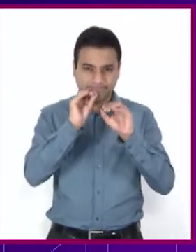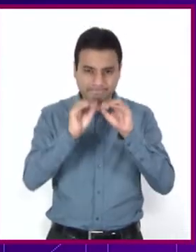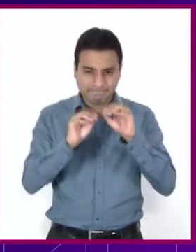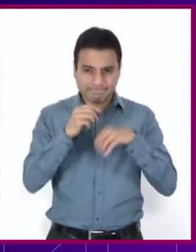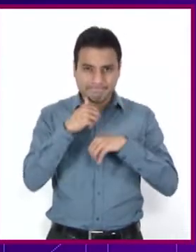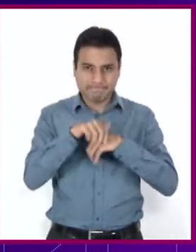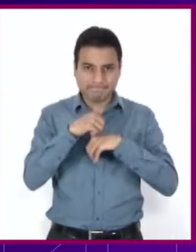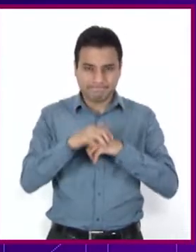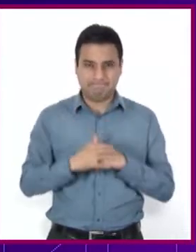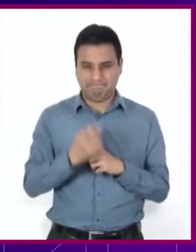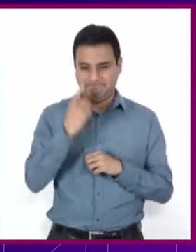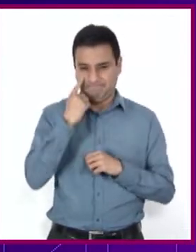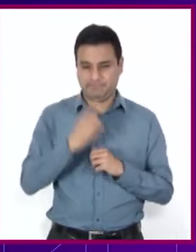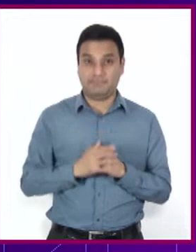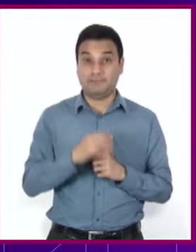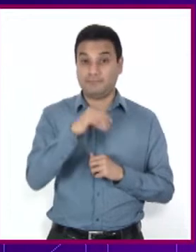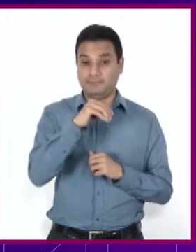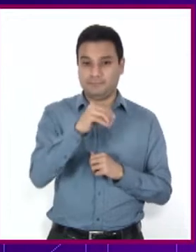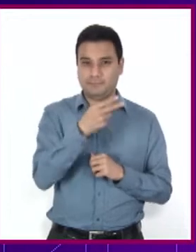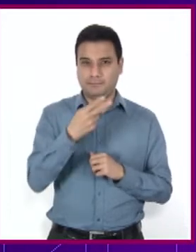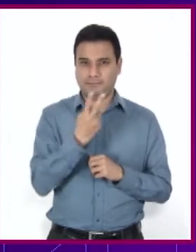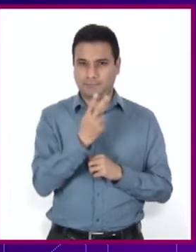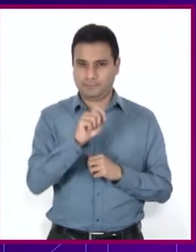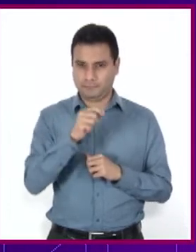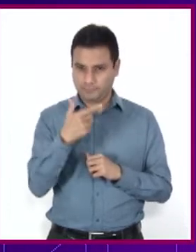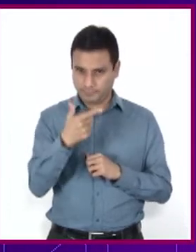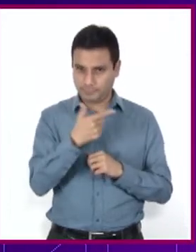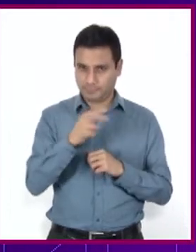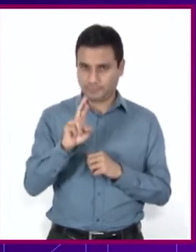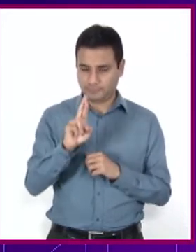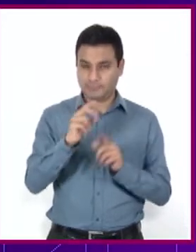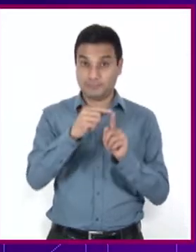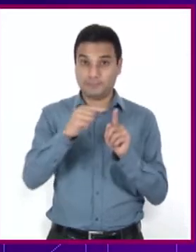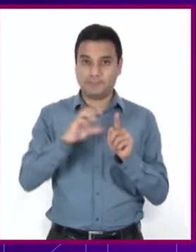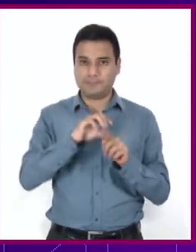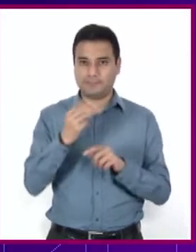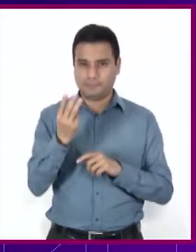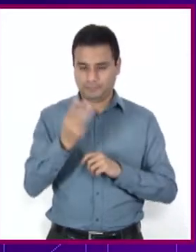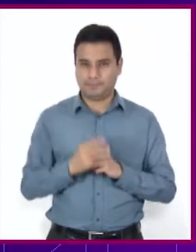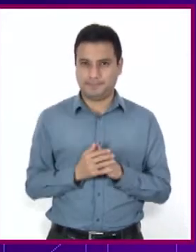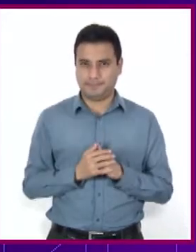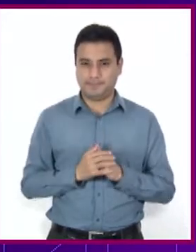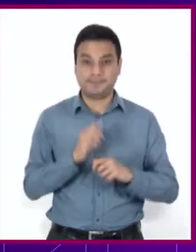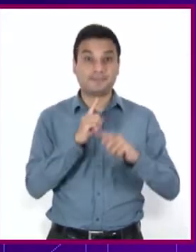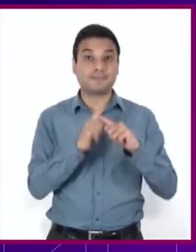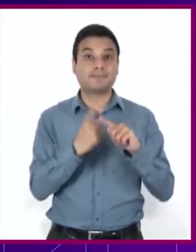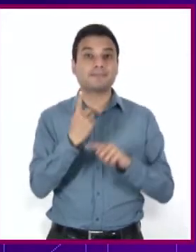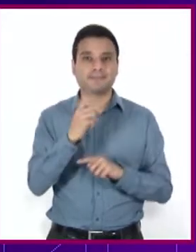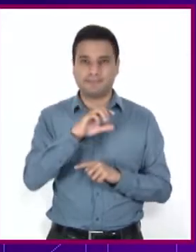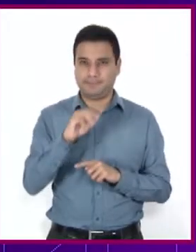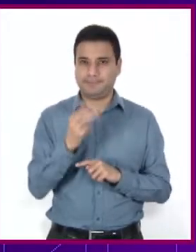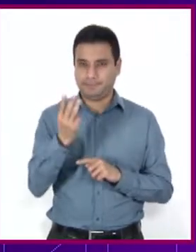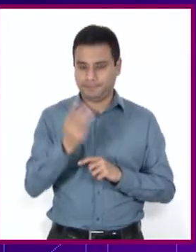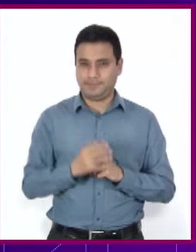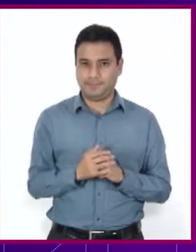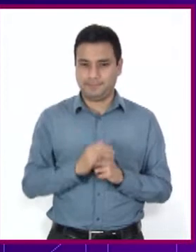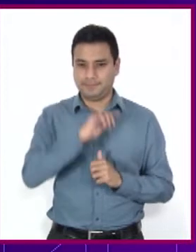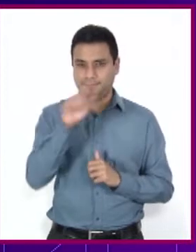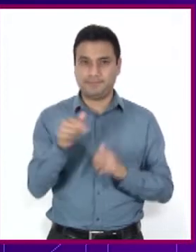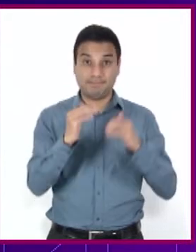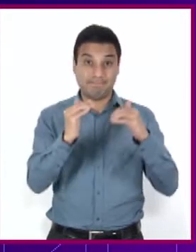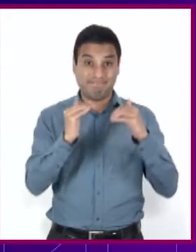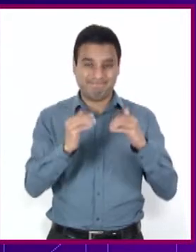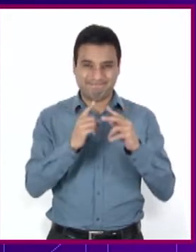fórmula, se tiene que la masa es igual a 2.7 gramos sobre centímetro cúbico por 1 centímetro cúbico. Se cancelan